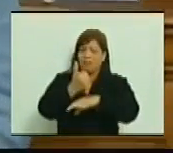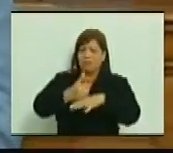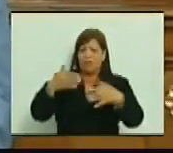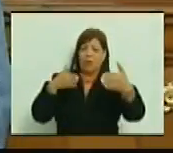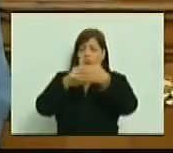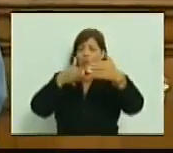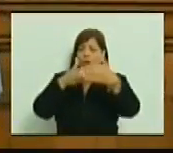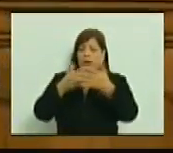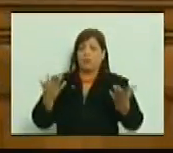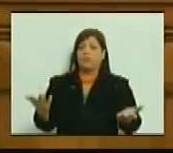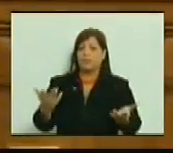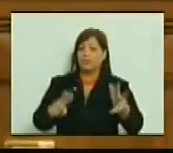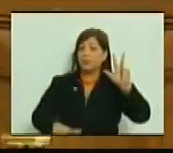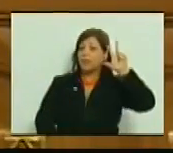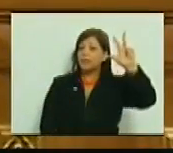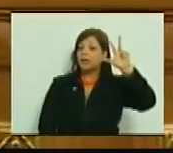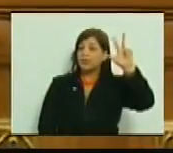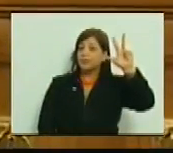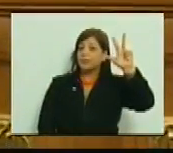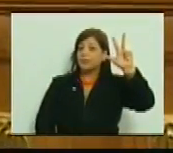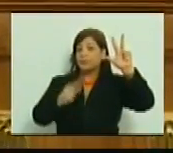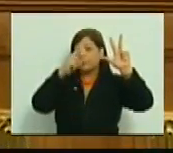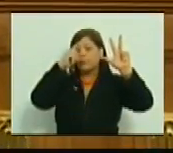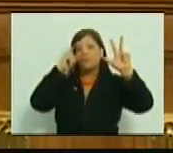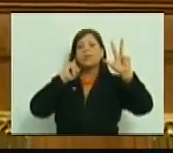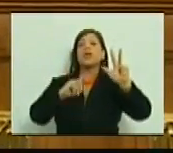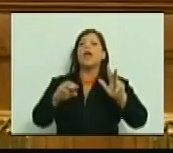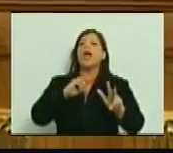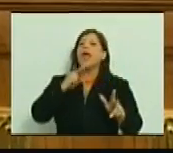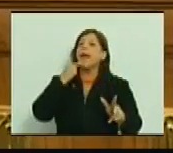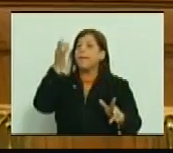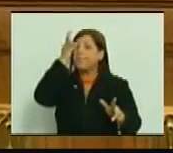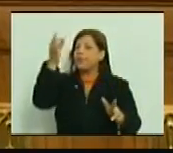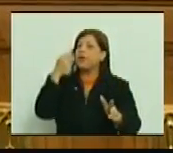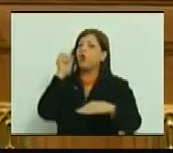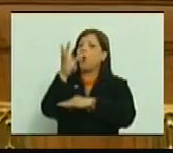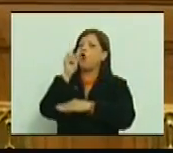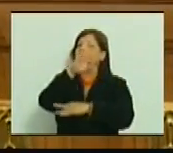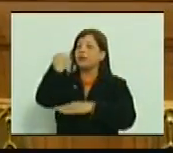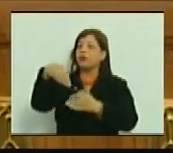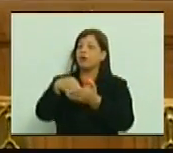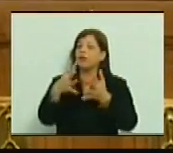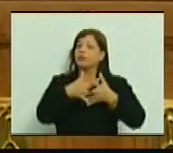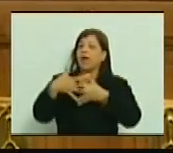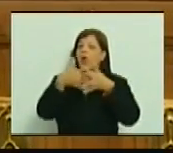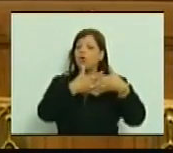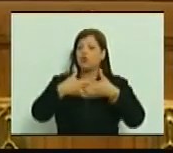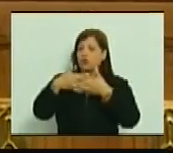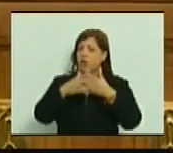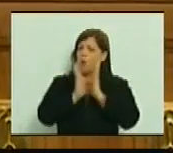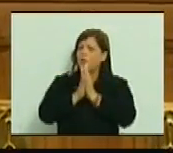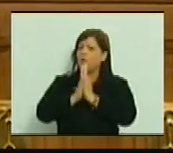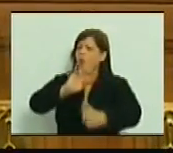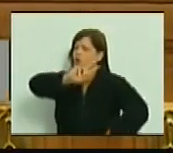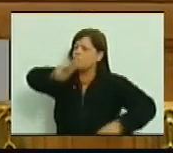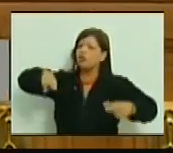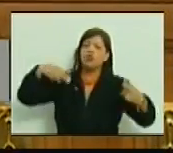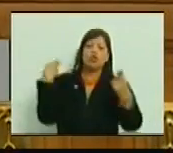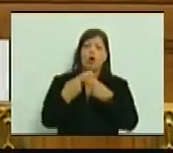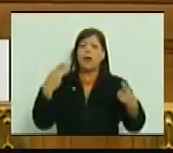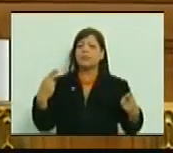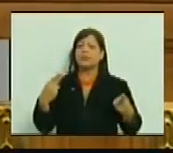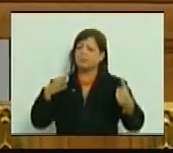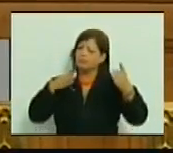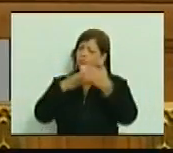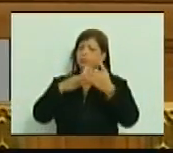bloqueo. Tercero, exigir al gobierno y al Congreso de los Estados Unidos que cese de inmediato el